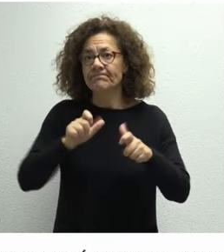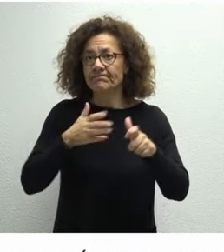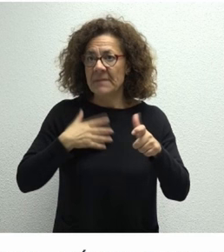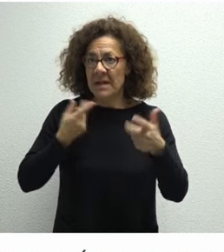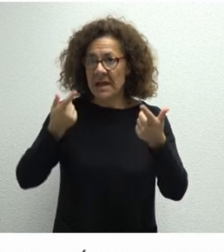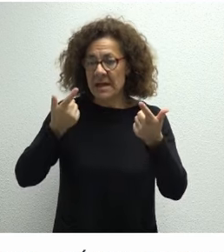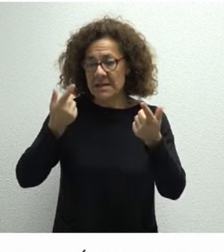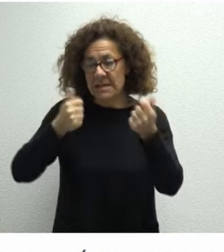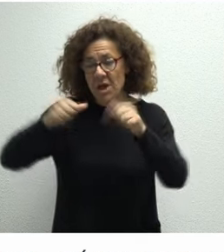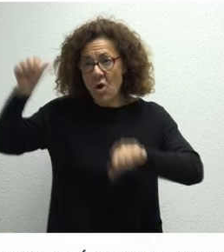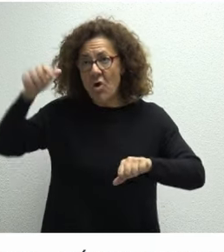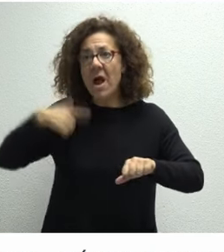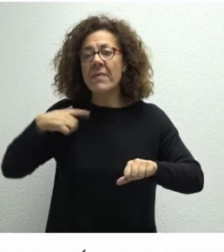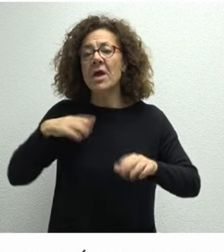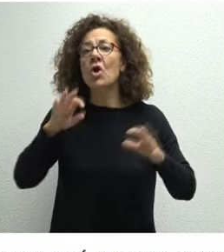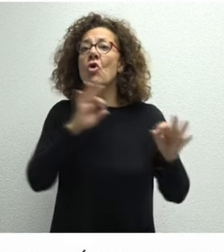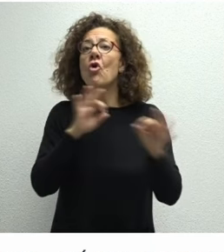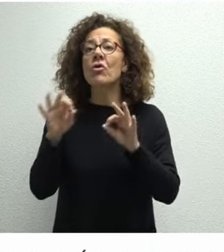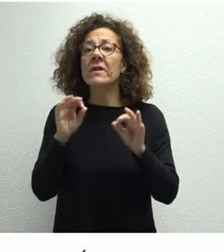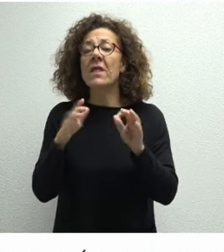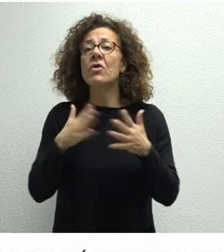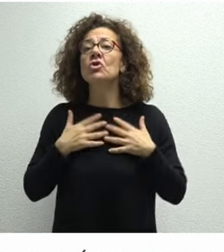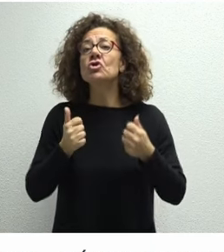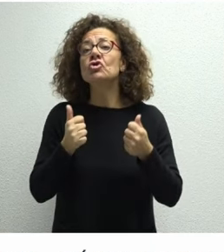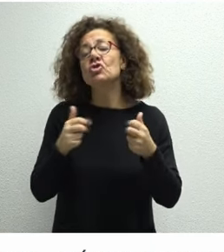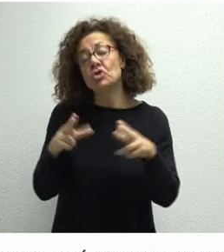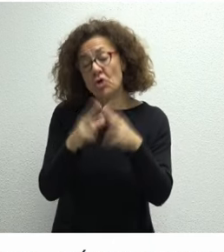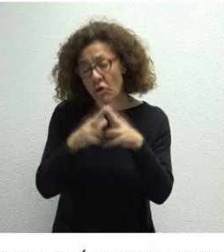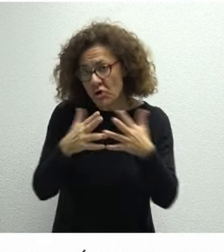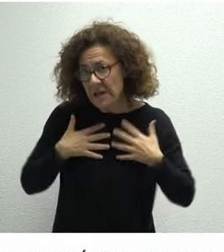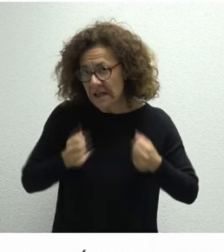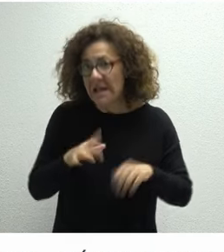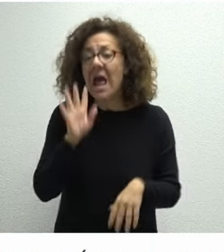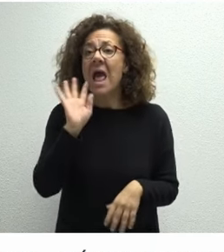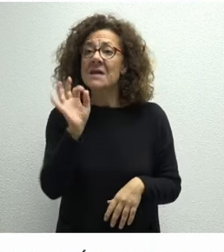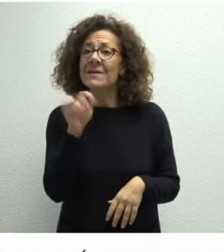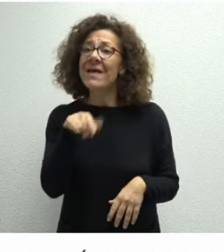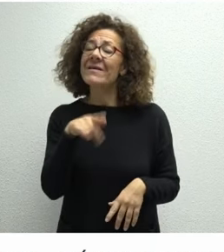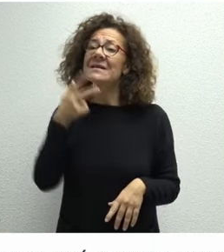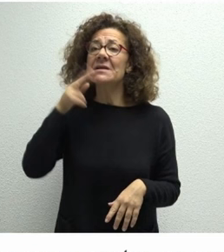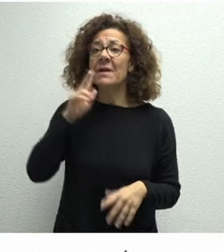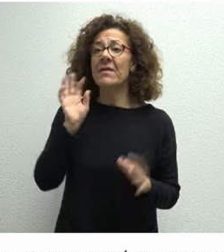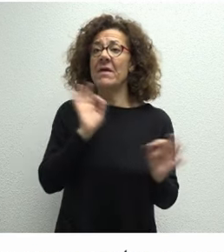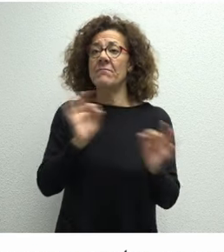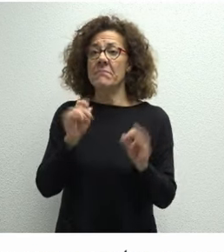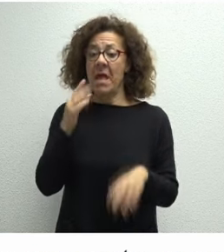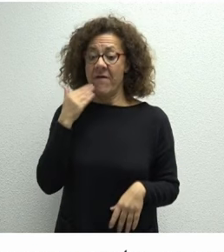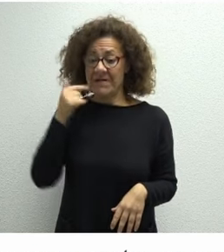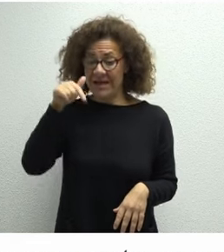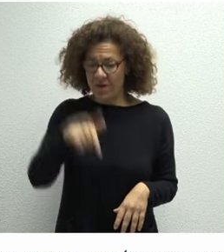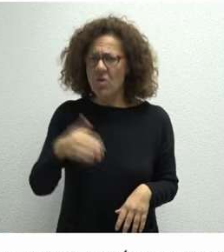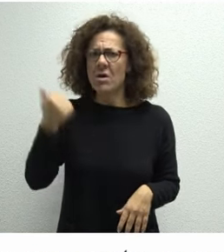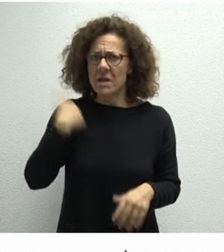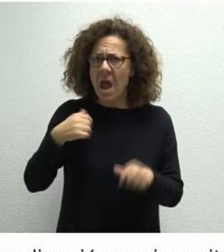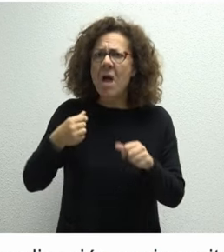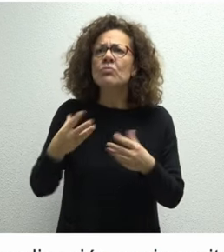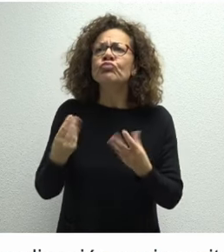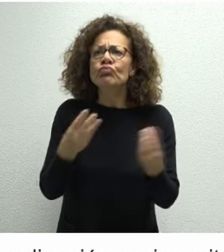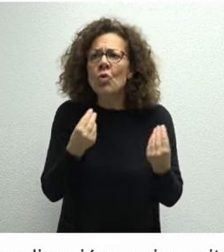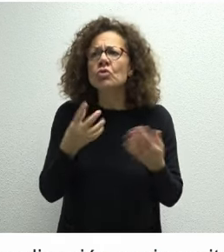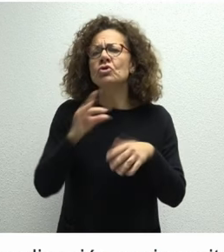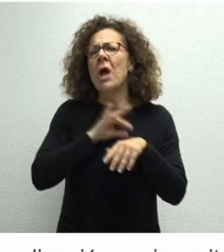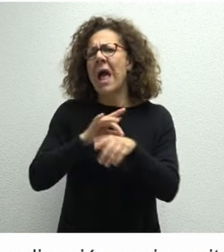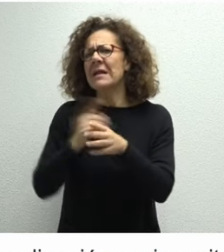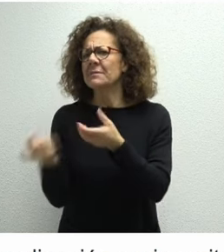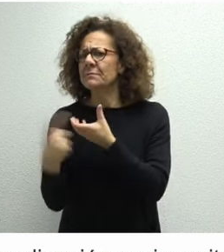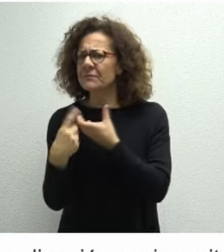cuanto a coordinación sociosanitaria eh Es cierto que en esta experiencia de coordinación a fecha de hoy ya son muchos los agentes